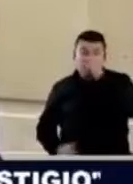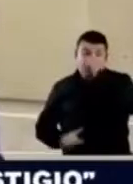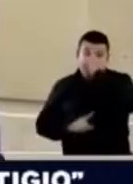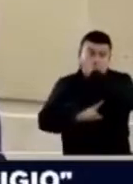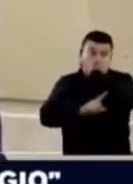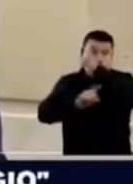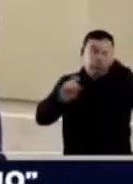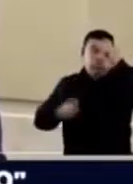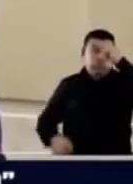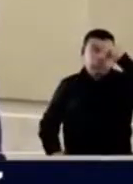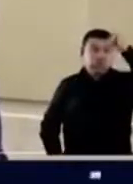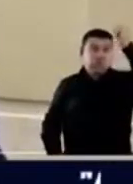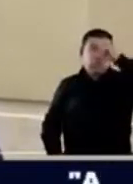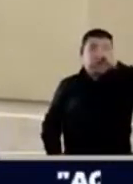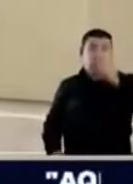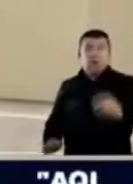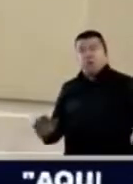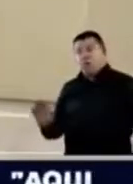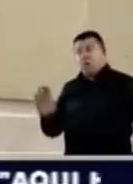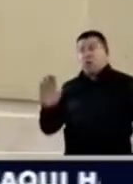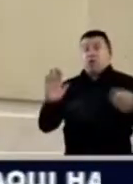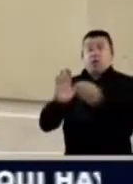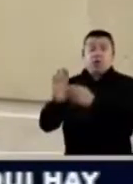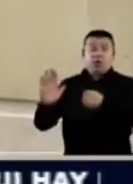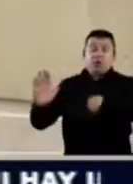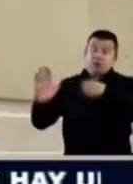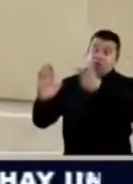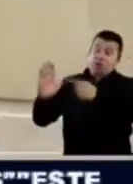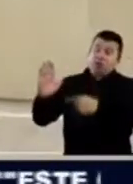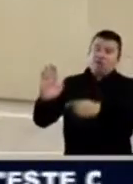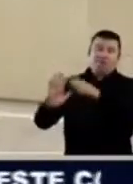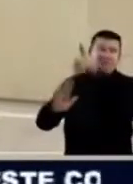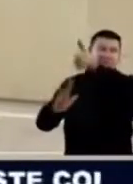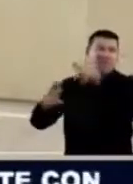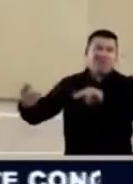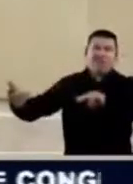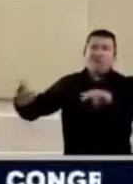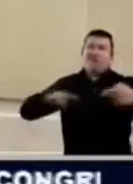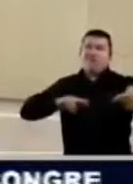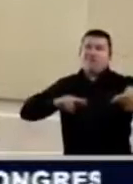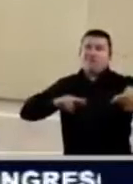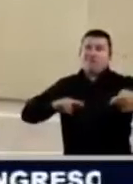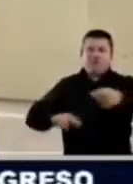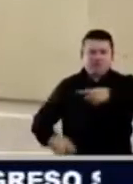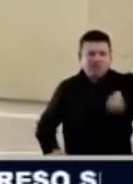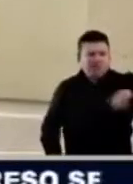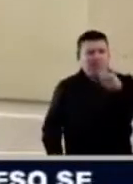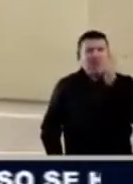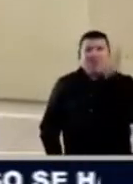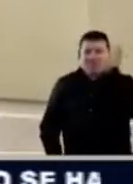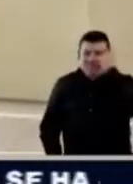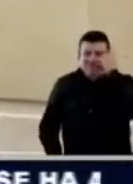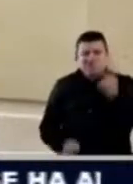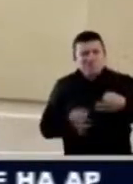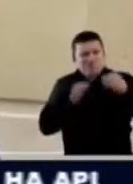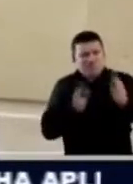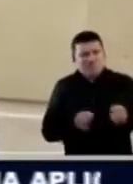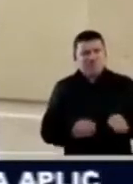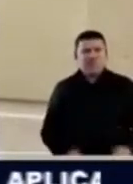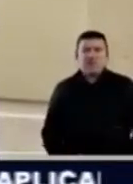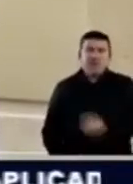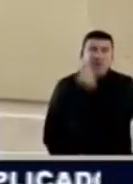lo delirante. Entonces, claro, aquí lo que hay que... ¿Sí? Sí, no, que iba a decir que eso está en su declaración, solo que es más